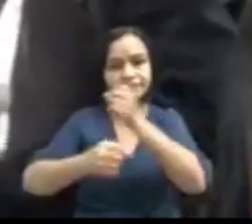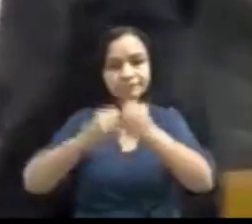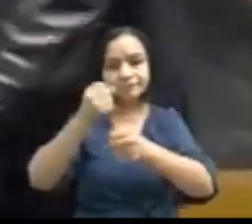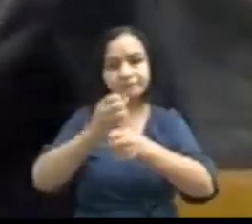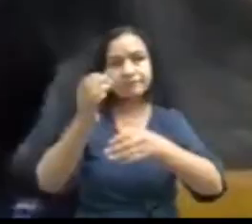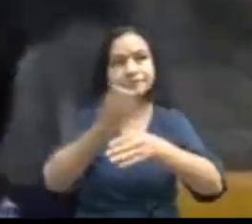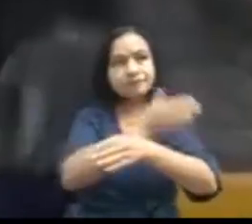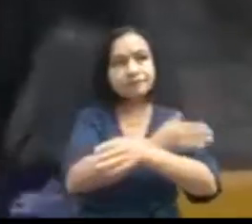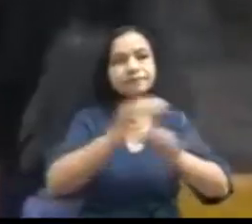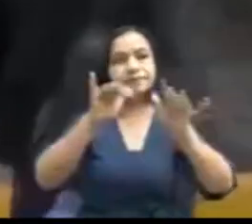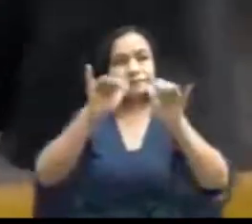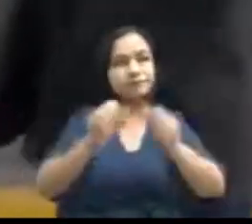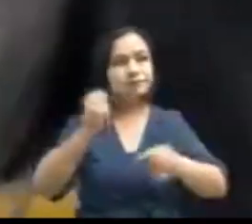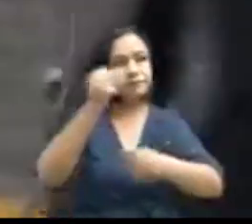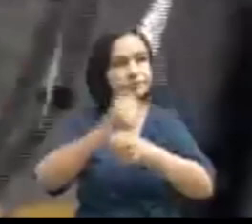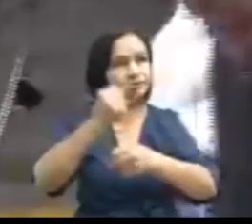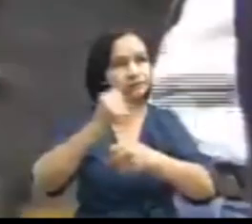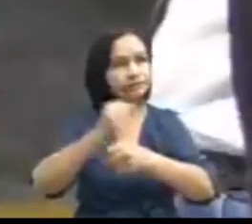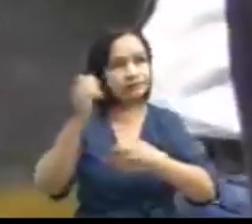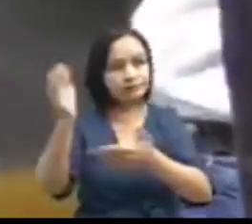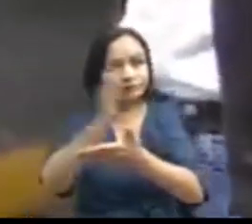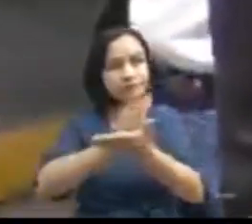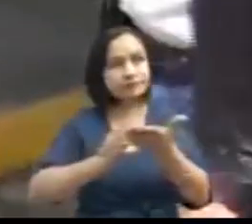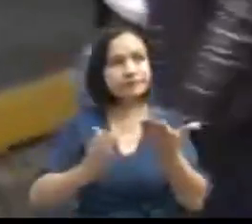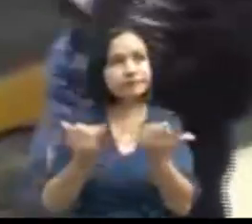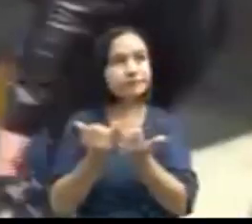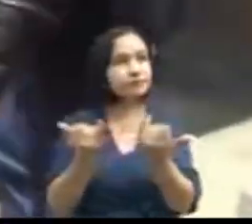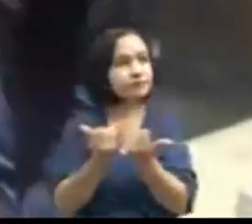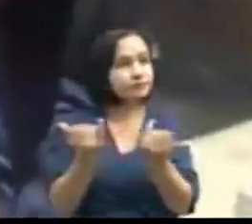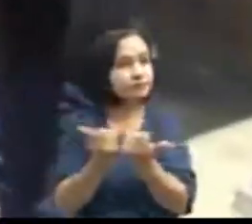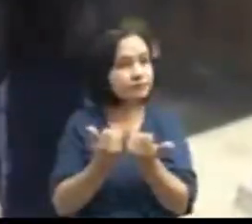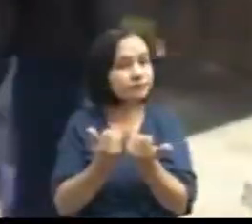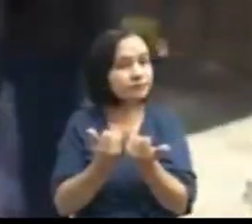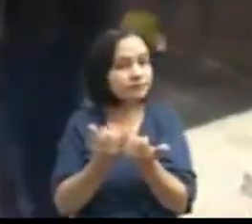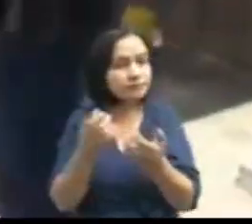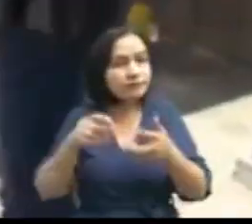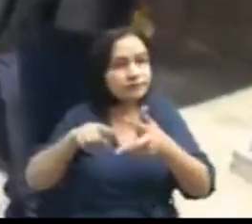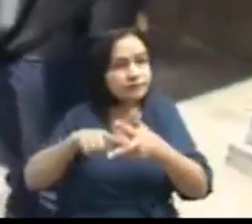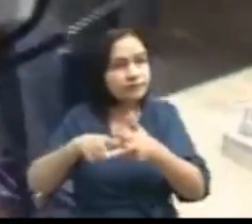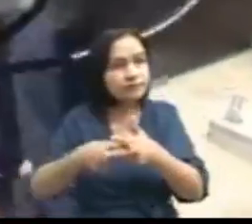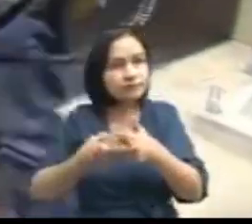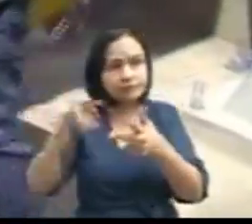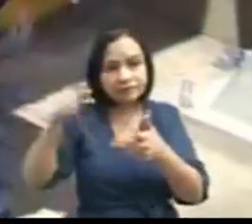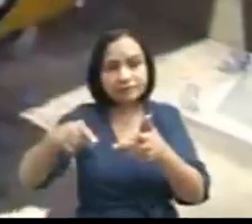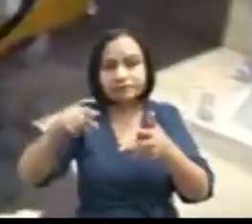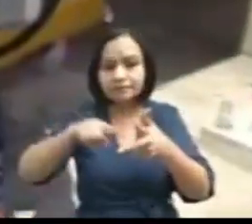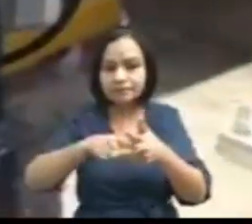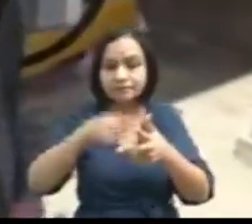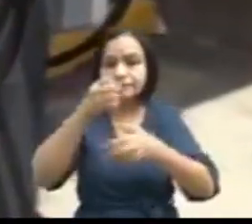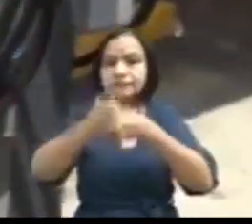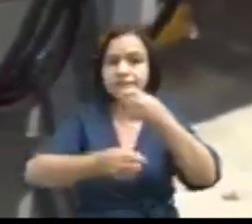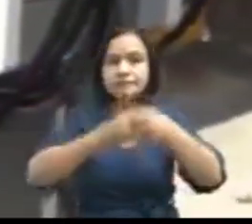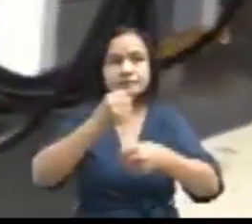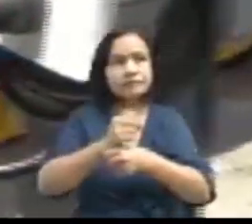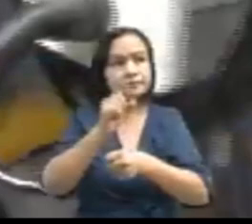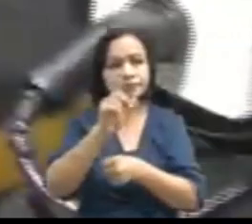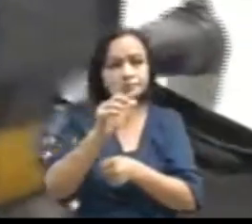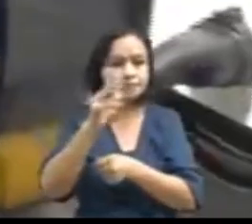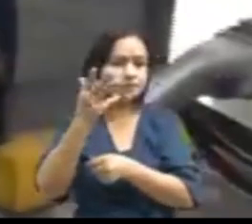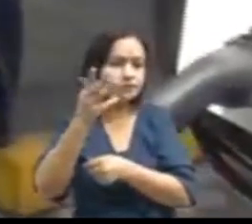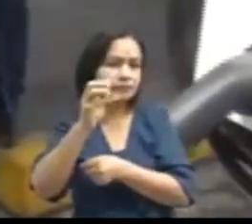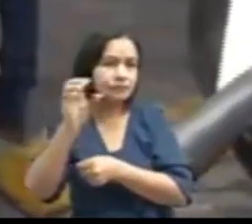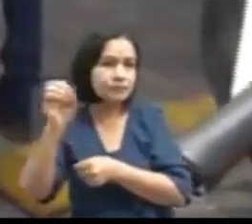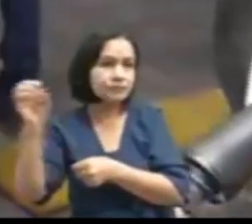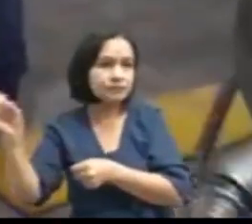Entonces, de 30 mil, de 1 hasta 60 mil dólares, pues es el rango, ¿verdad? El rango que establece